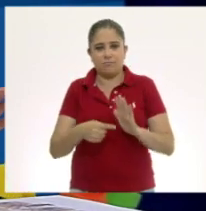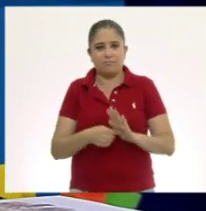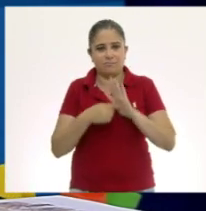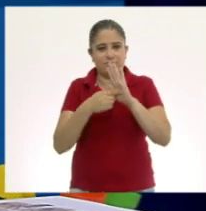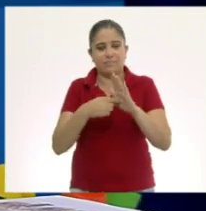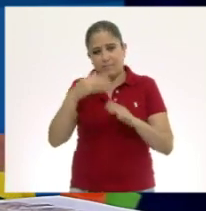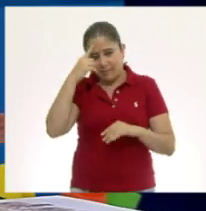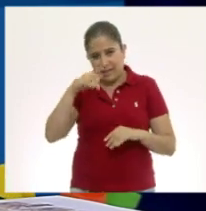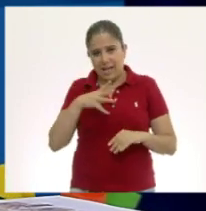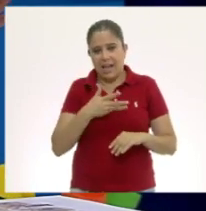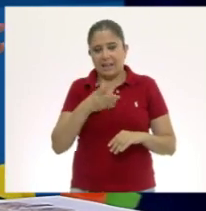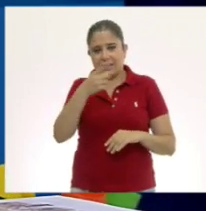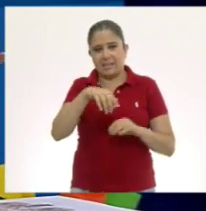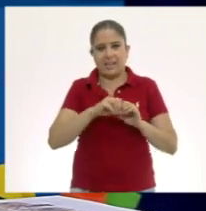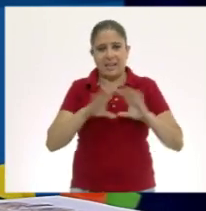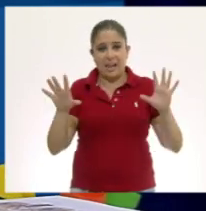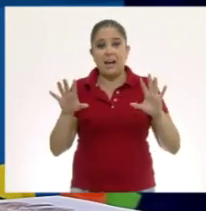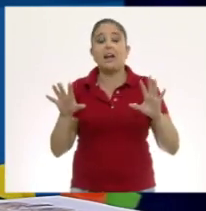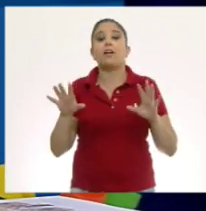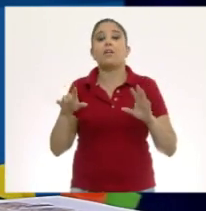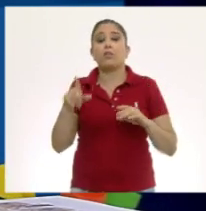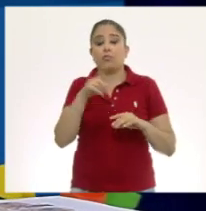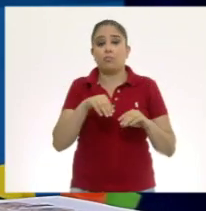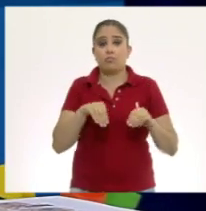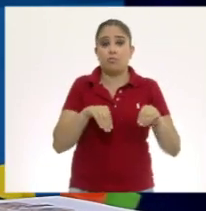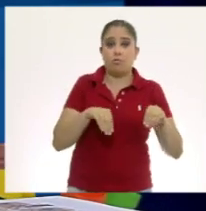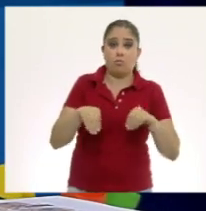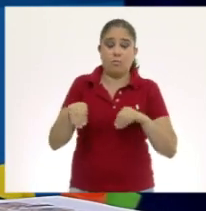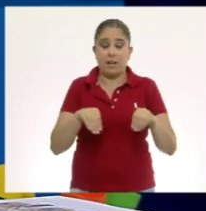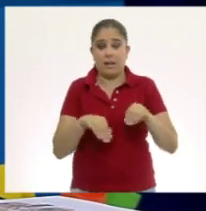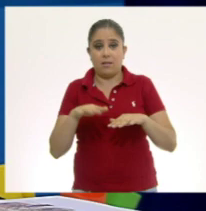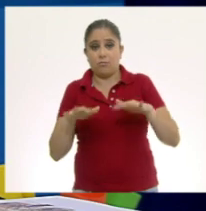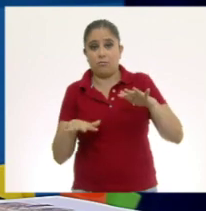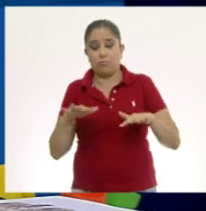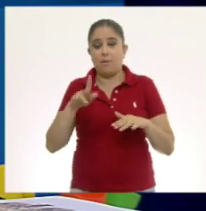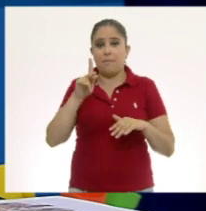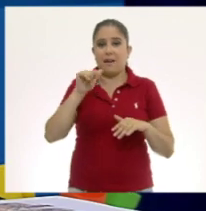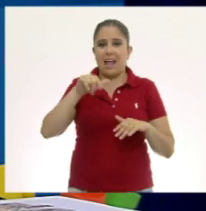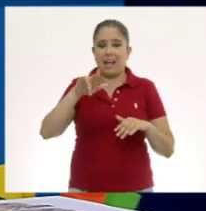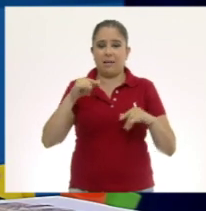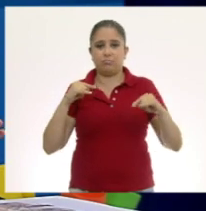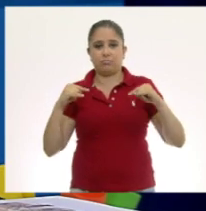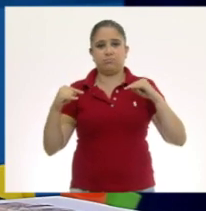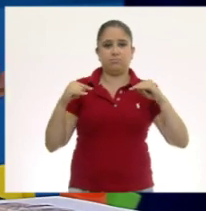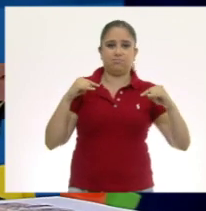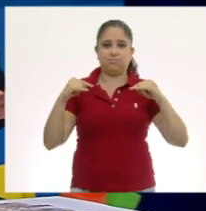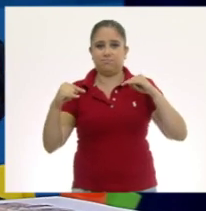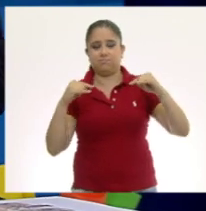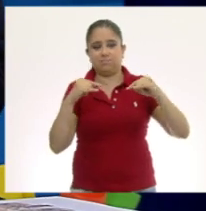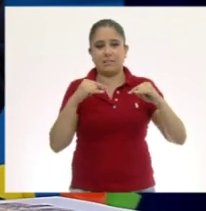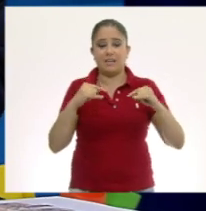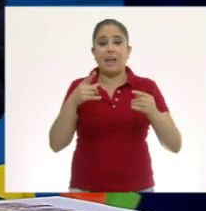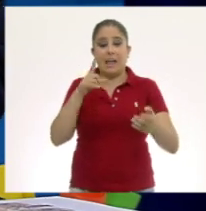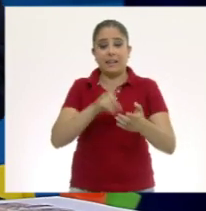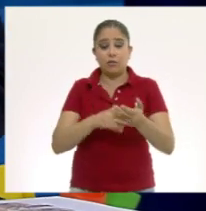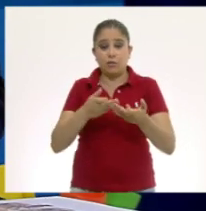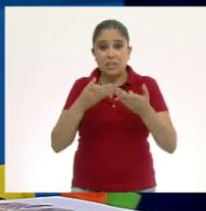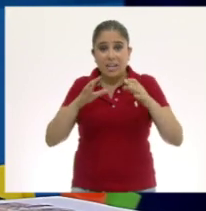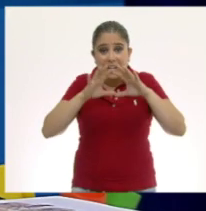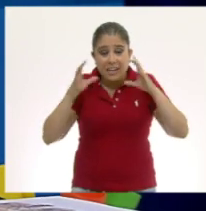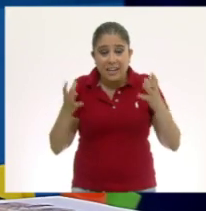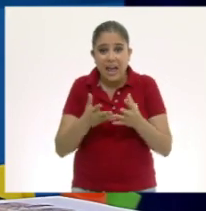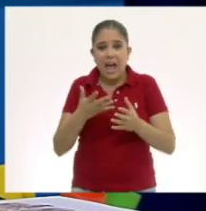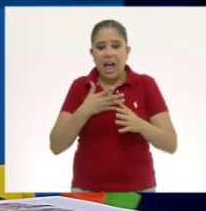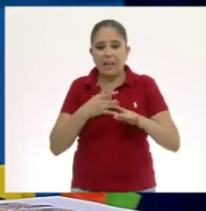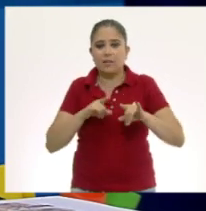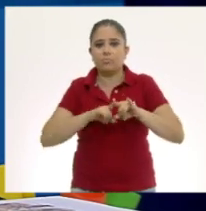menos tengamos claro. Cuando se están moviendo las placas tectónicas, en la superficie terrestre hay un desplazamiento. Y